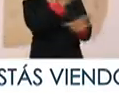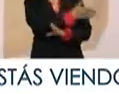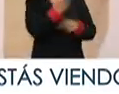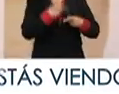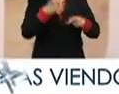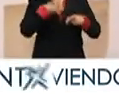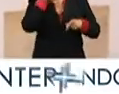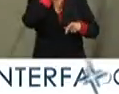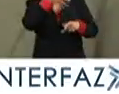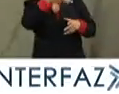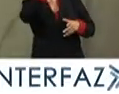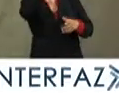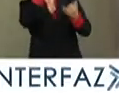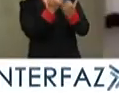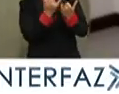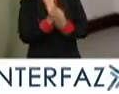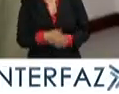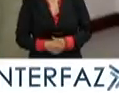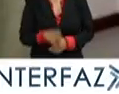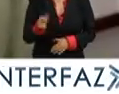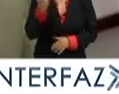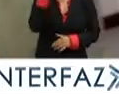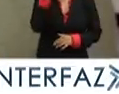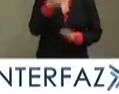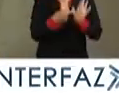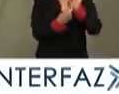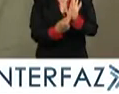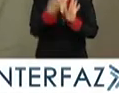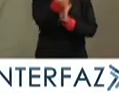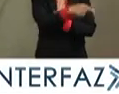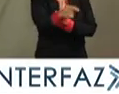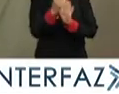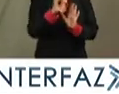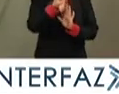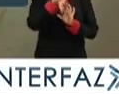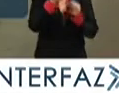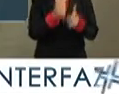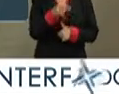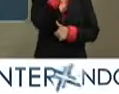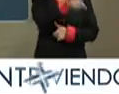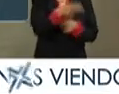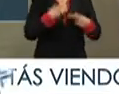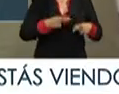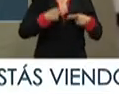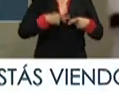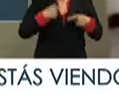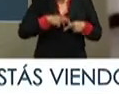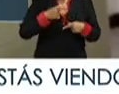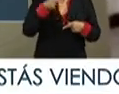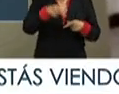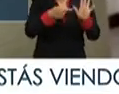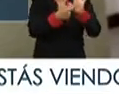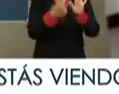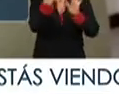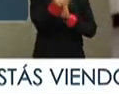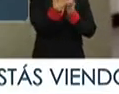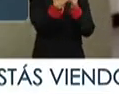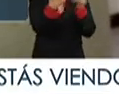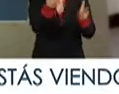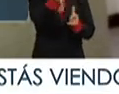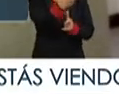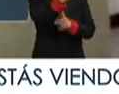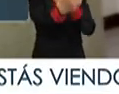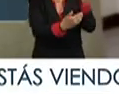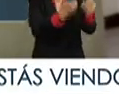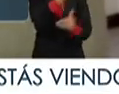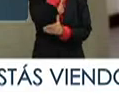y sigan su ejemplo. La idea de presentar a estos artistas es dar cuenta de cuál es el proceso